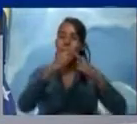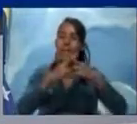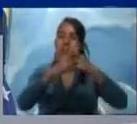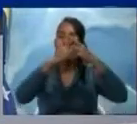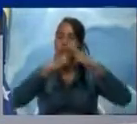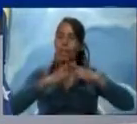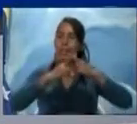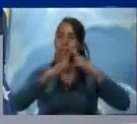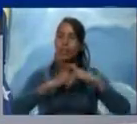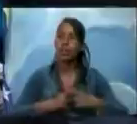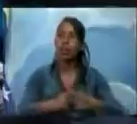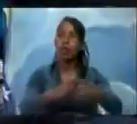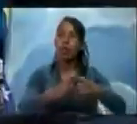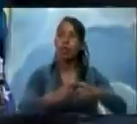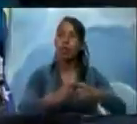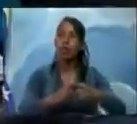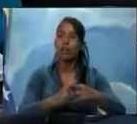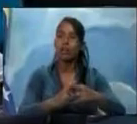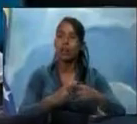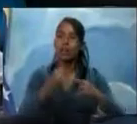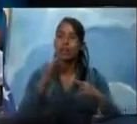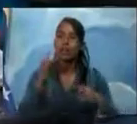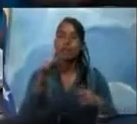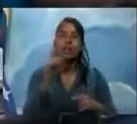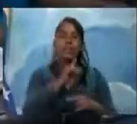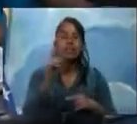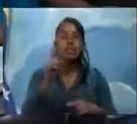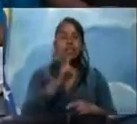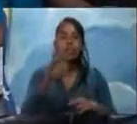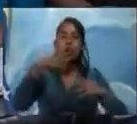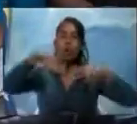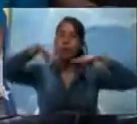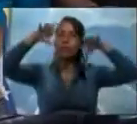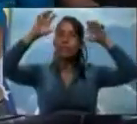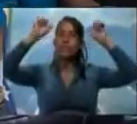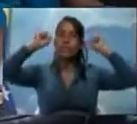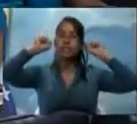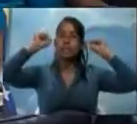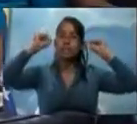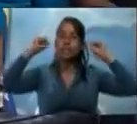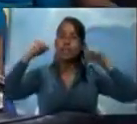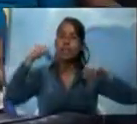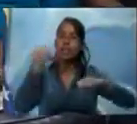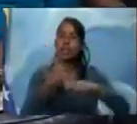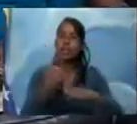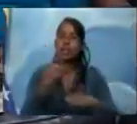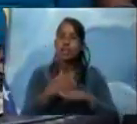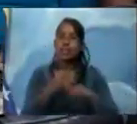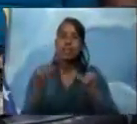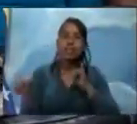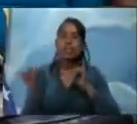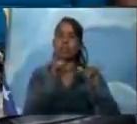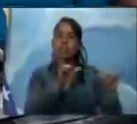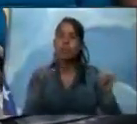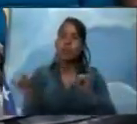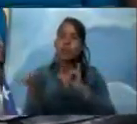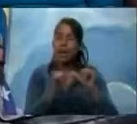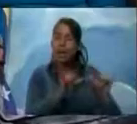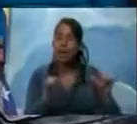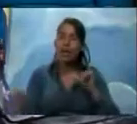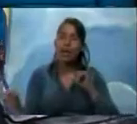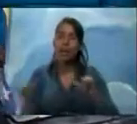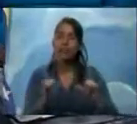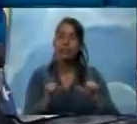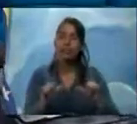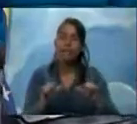honra. El hombre que está en honra. Y no entiende. Y no entiende. Es semejante.